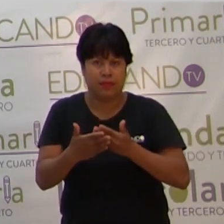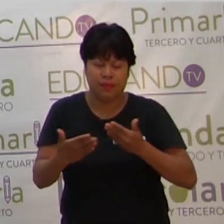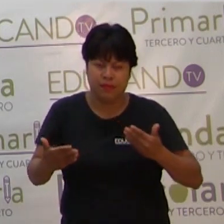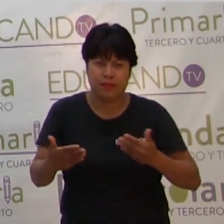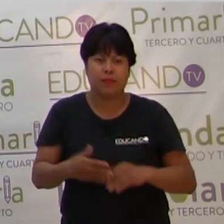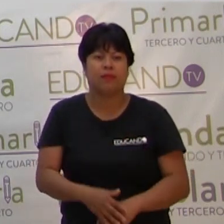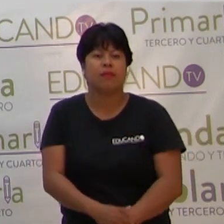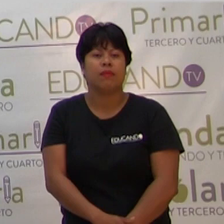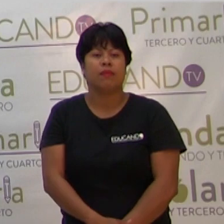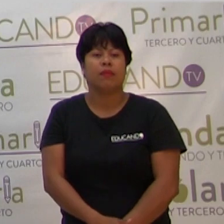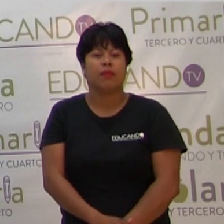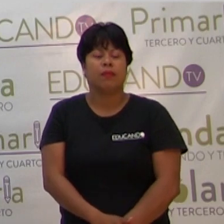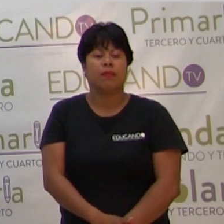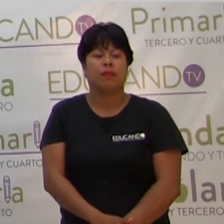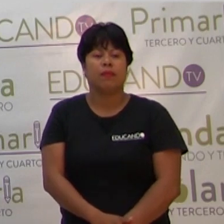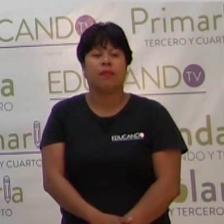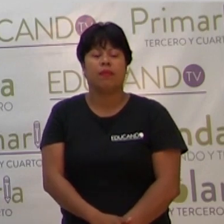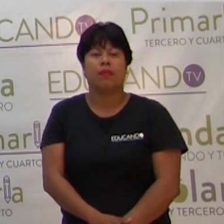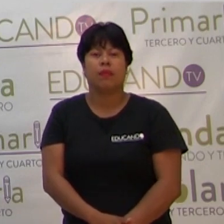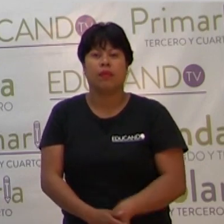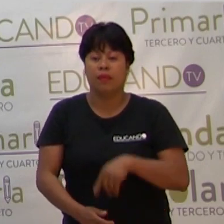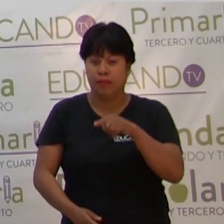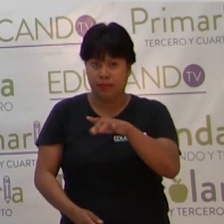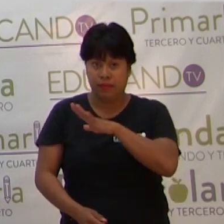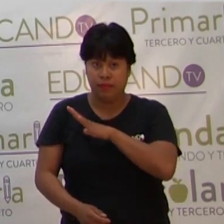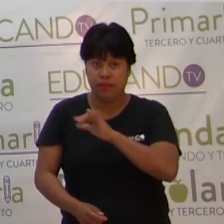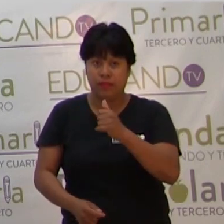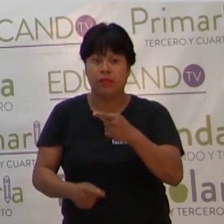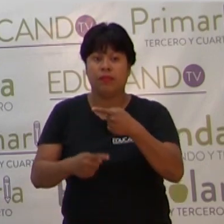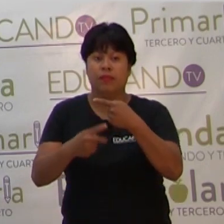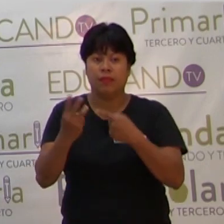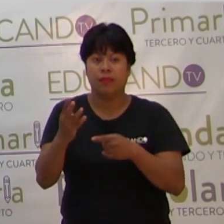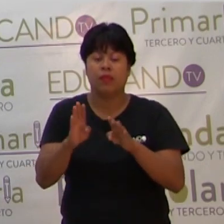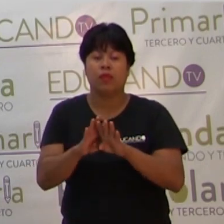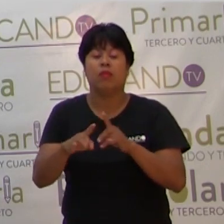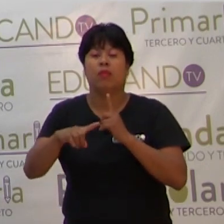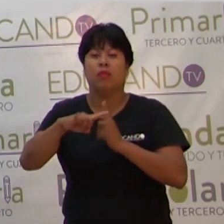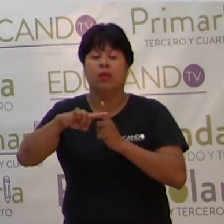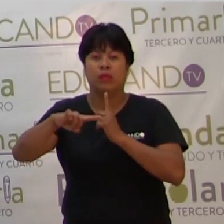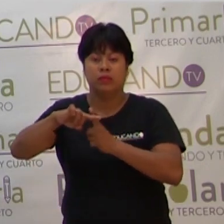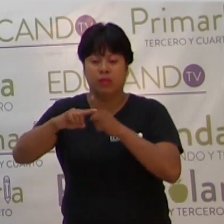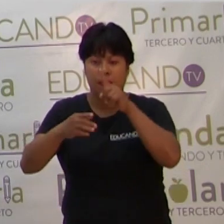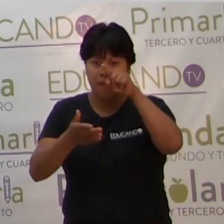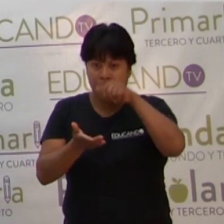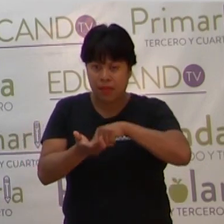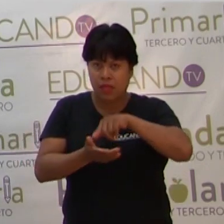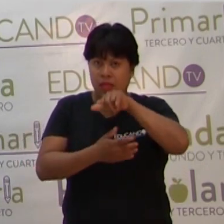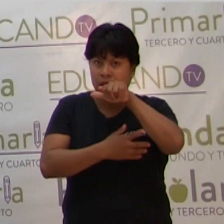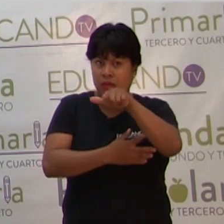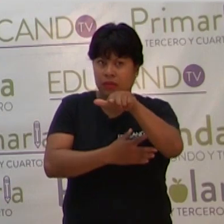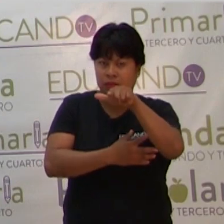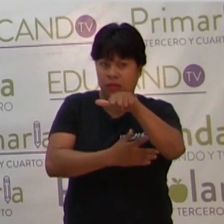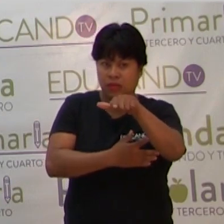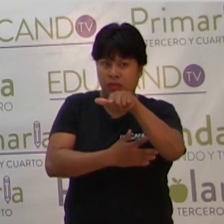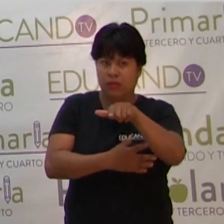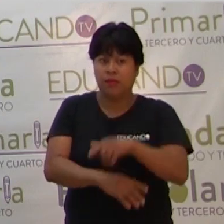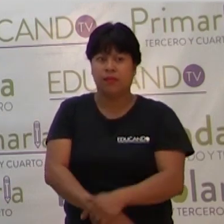anteriormente. Aquí tenemos otra instrucción que es sumarle 1017.